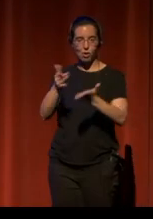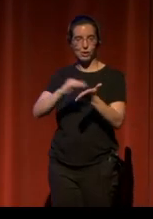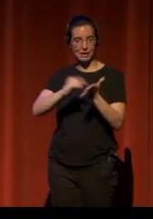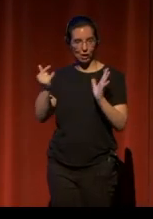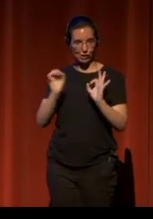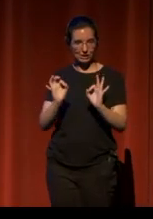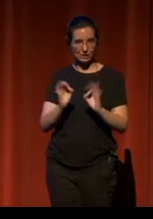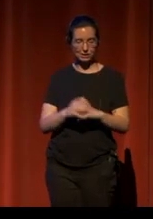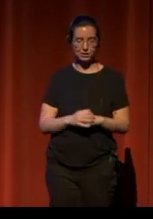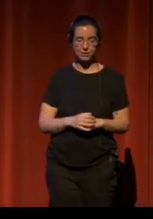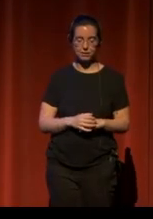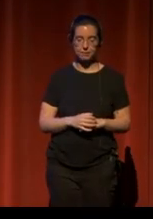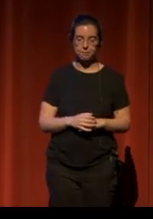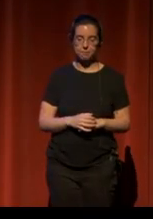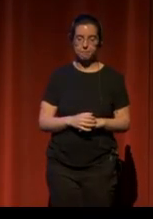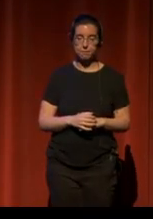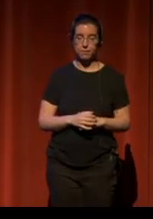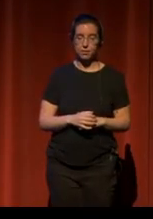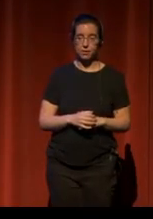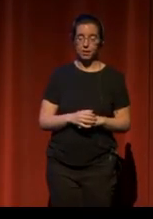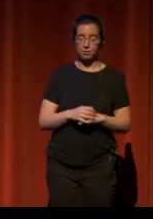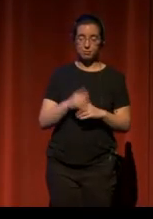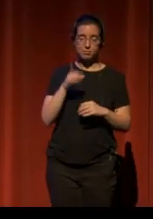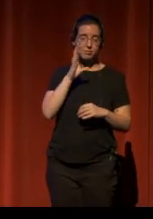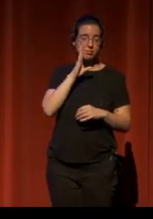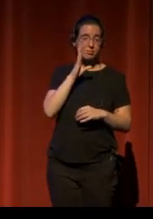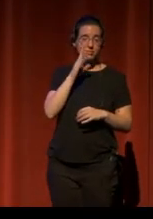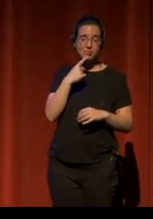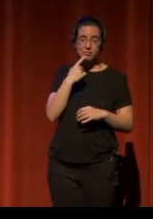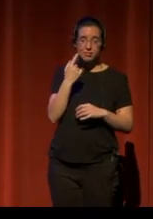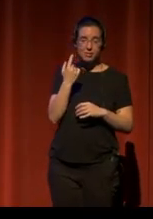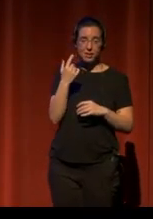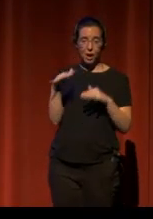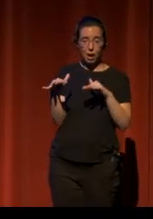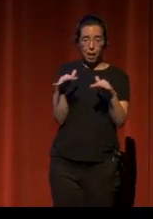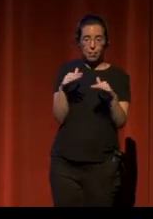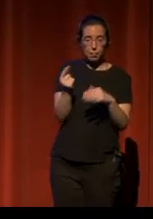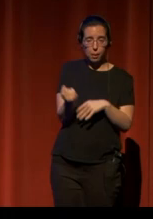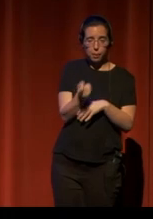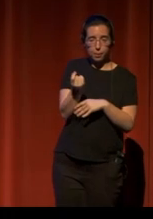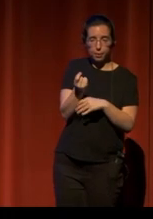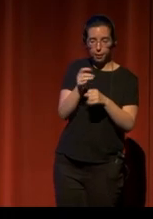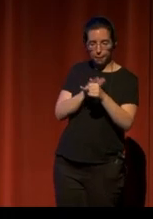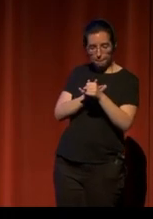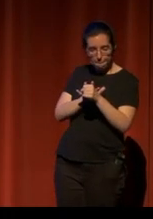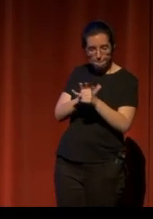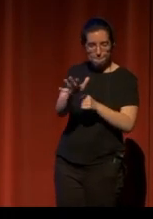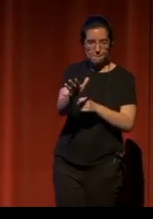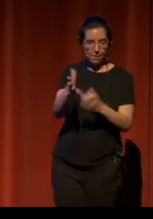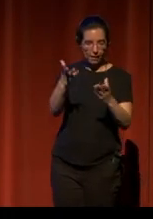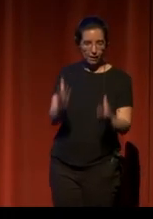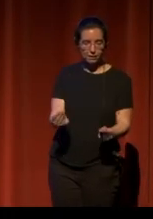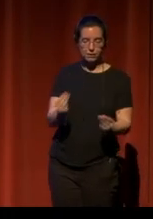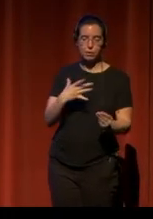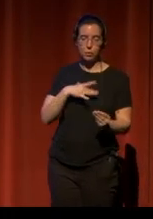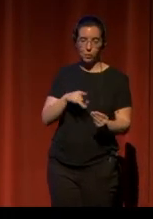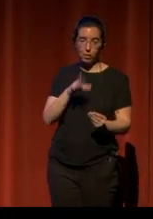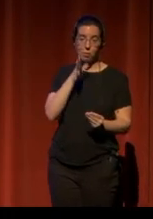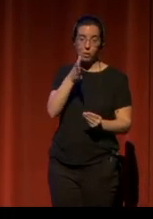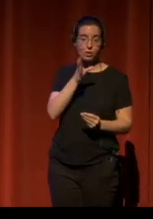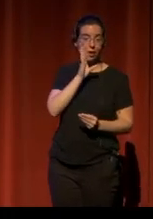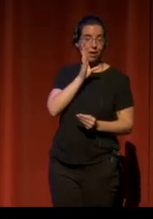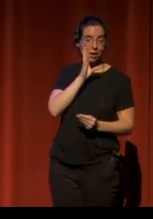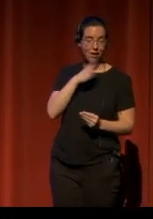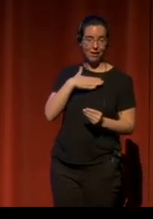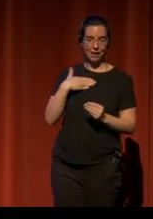no decíamos que el acto más pequeño y las circunstancias más limitadas lleva la semilla de la ilimita no y justo por eso os quería hablar de este de